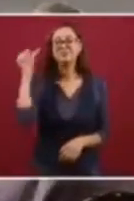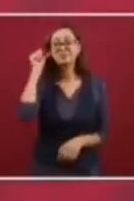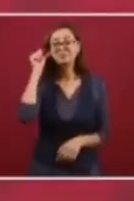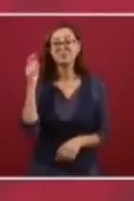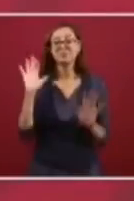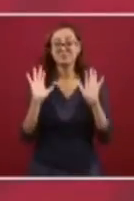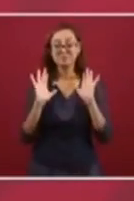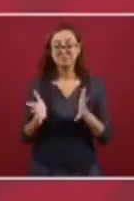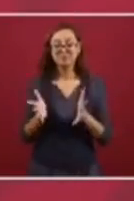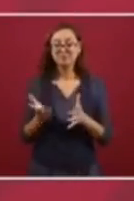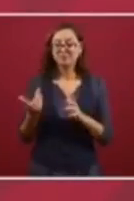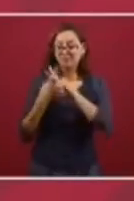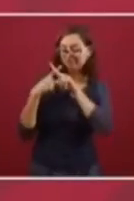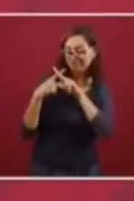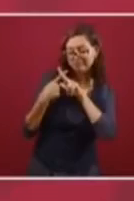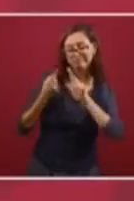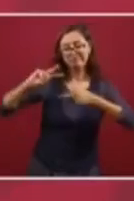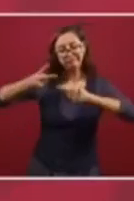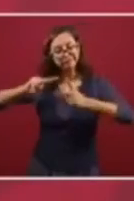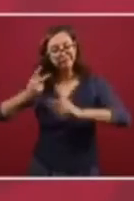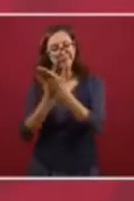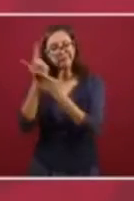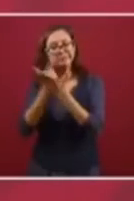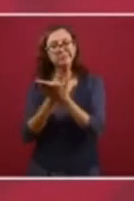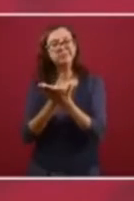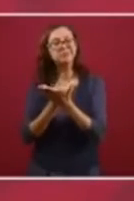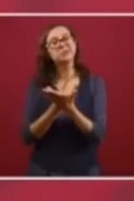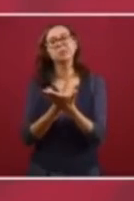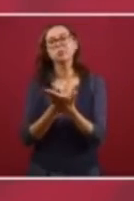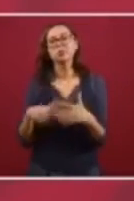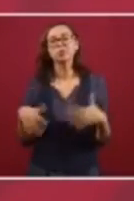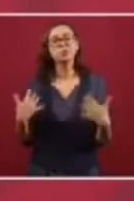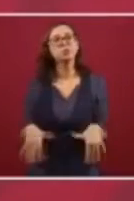cabo una operación financiera de lo más